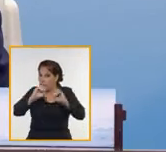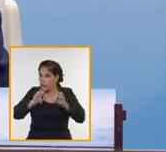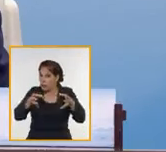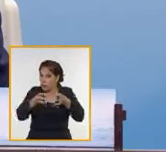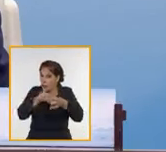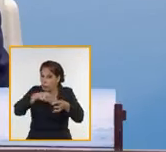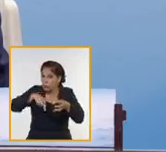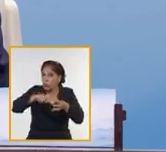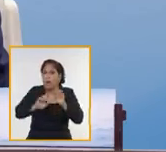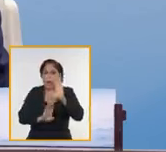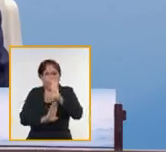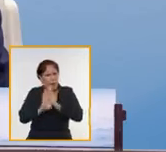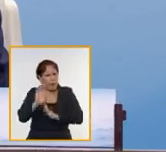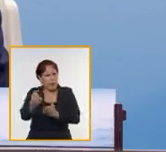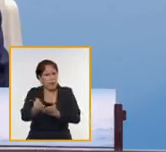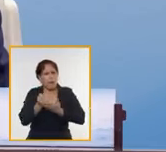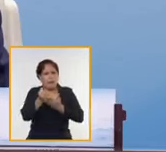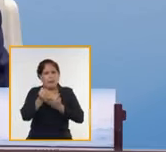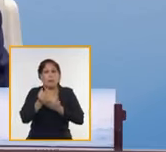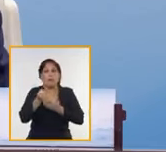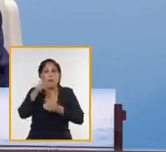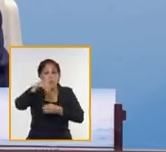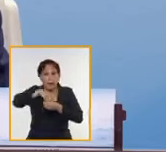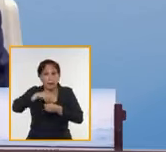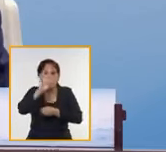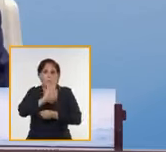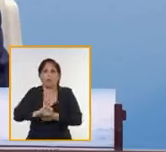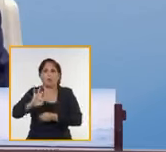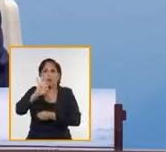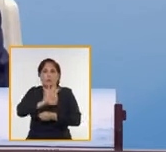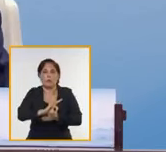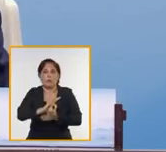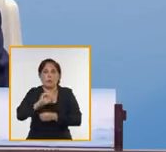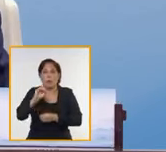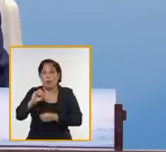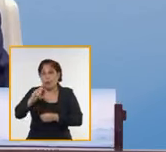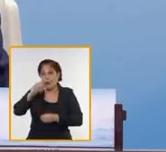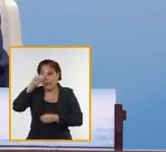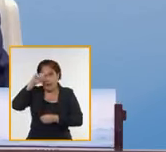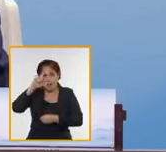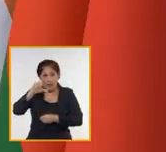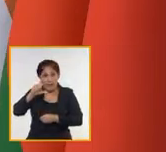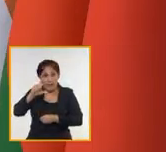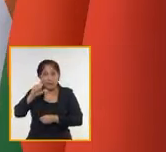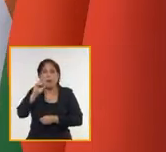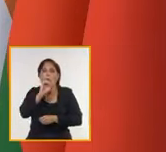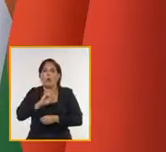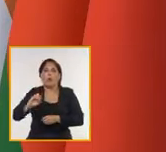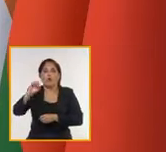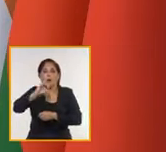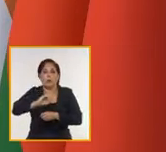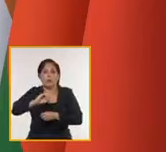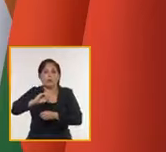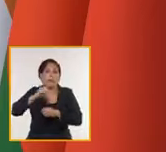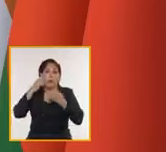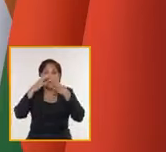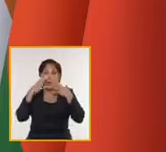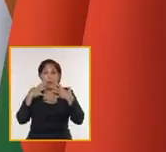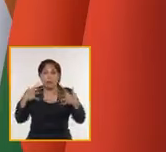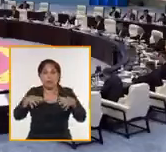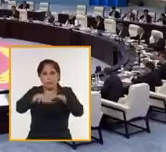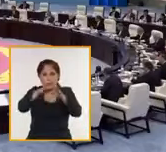en el desarrollo y la cooperación de la organización, y añadió que la OCS se ha convertido en la organización regional más grande del